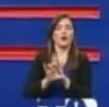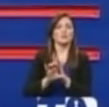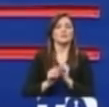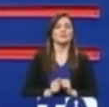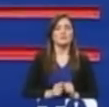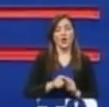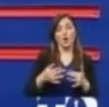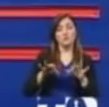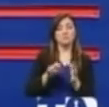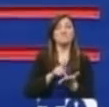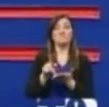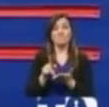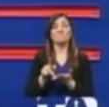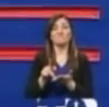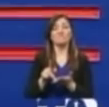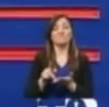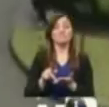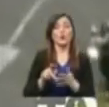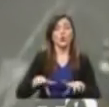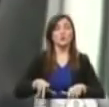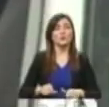Ellos confirman el pago de sobornos.